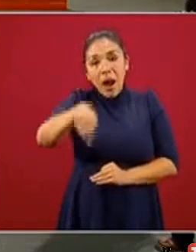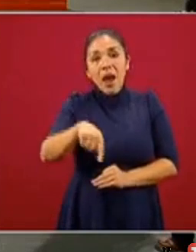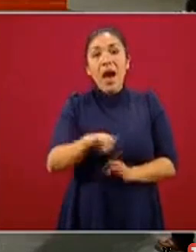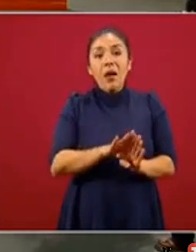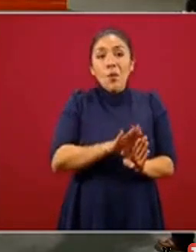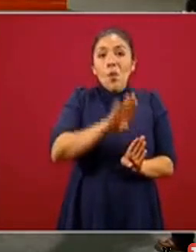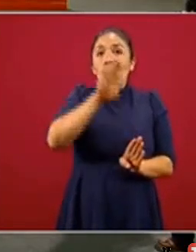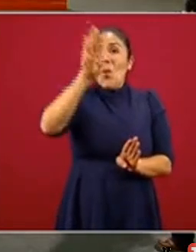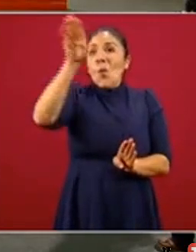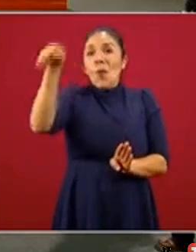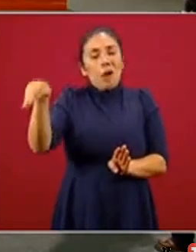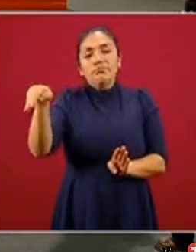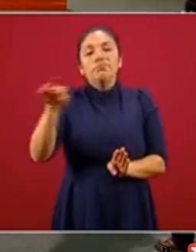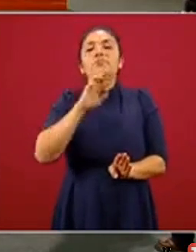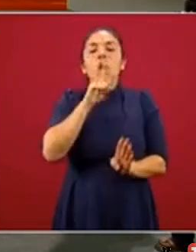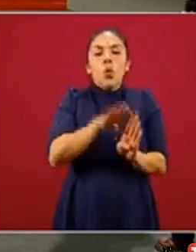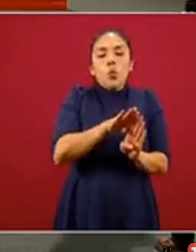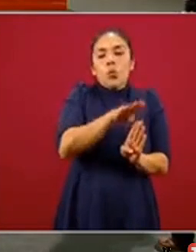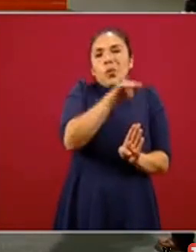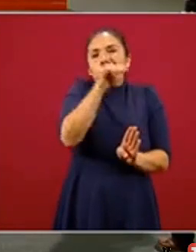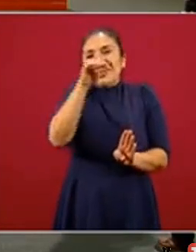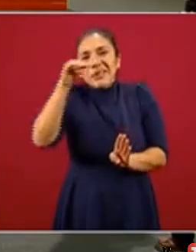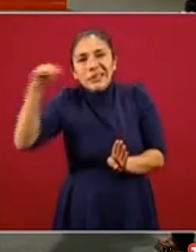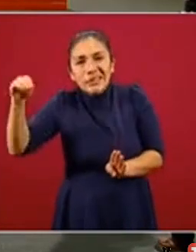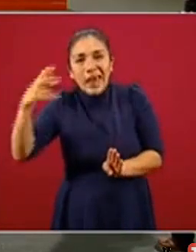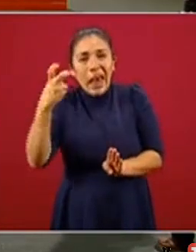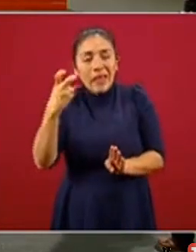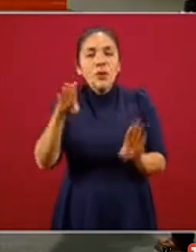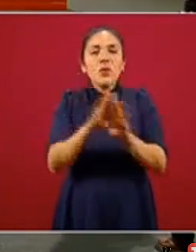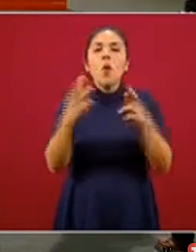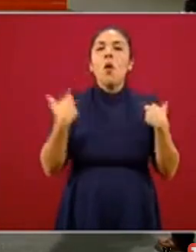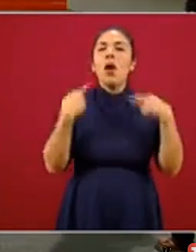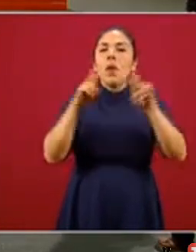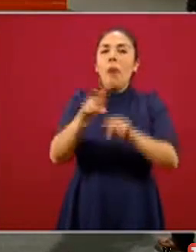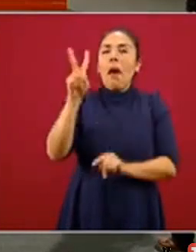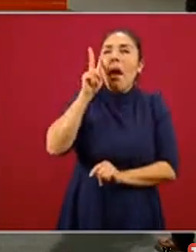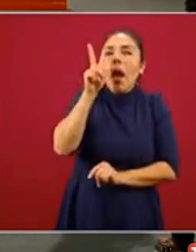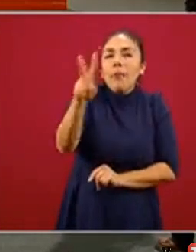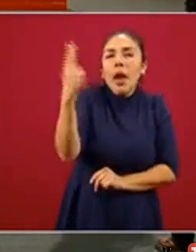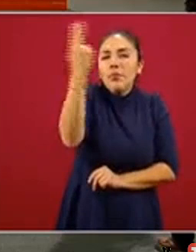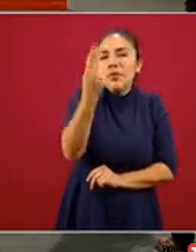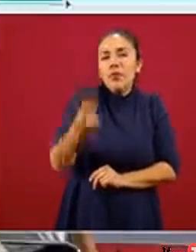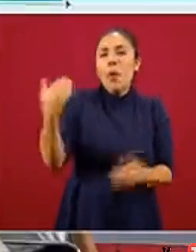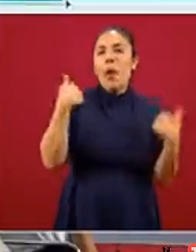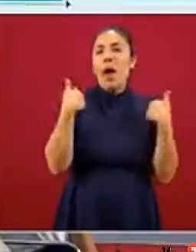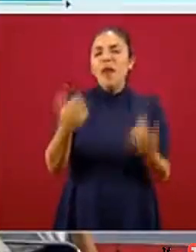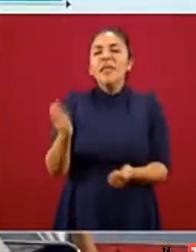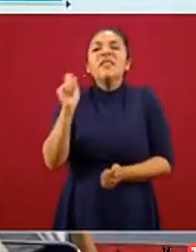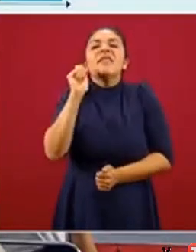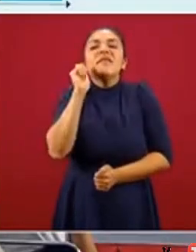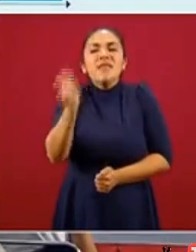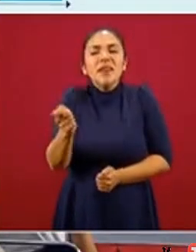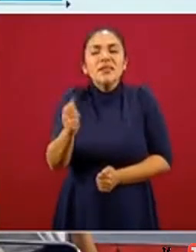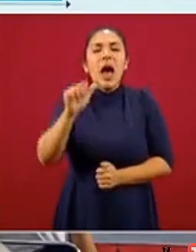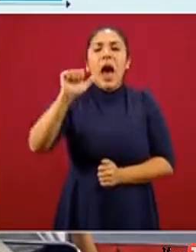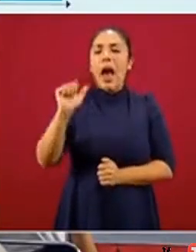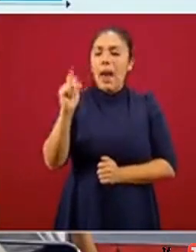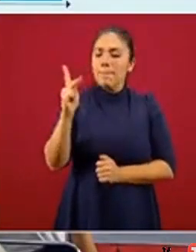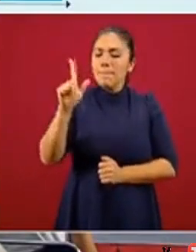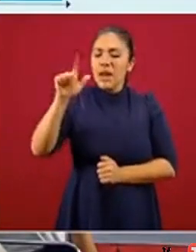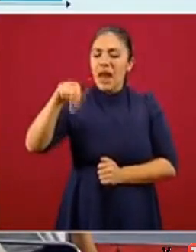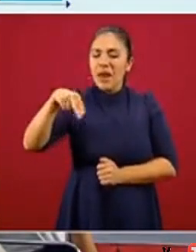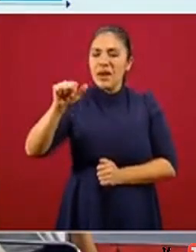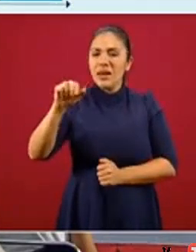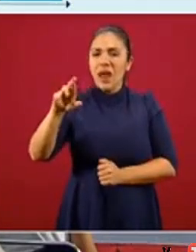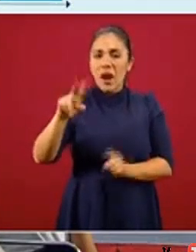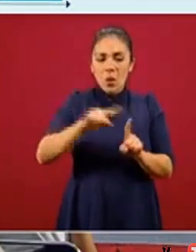es una representación esquemática de lo que significa aplanar la curva y tiene